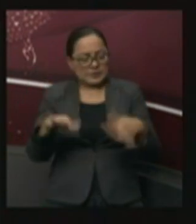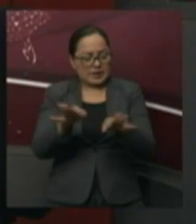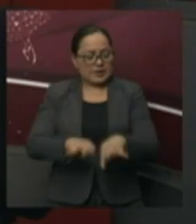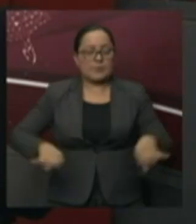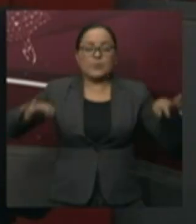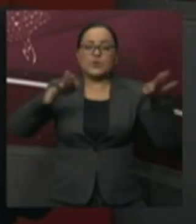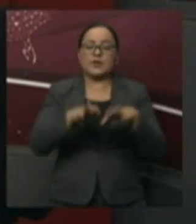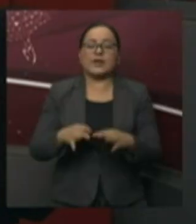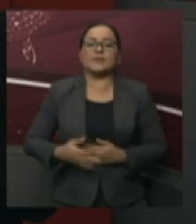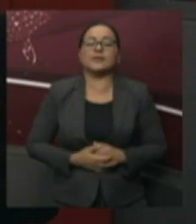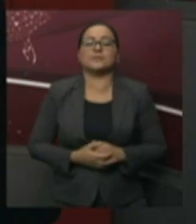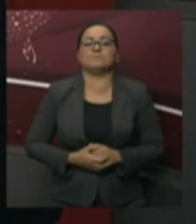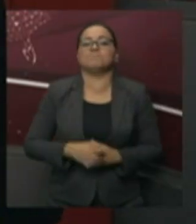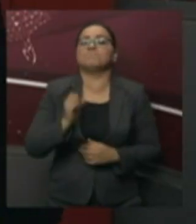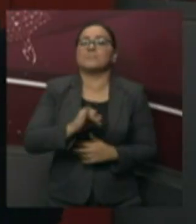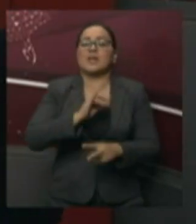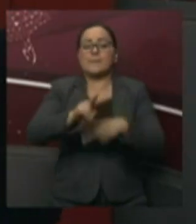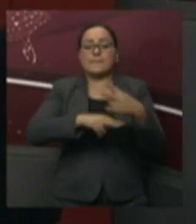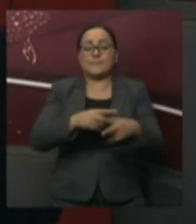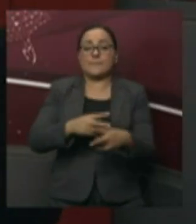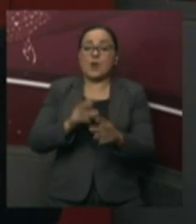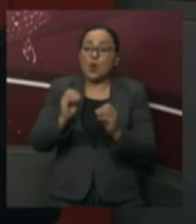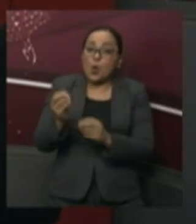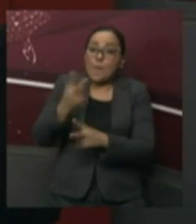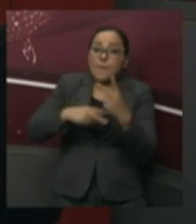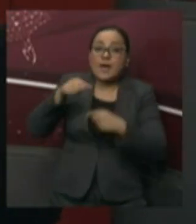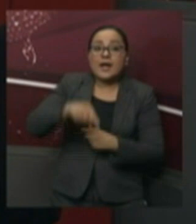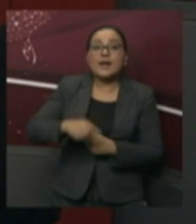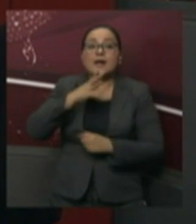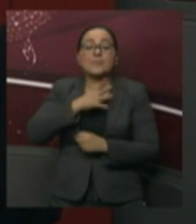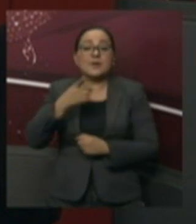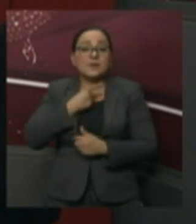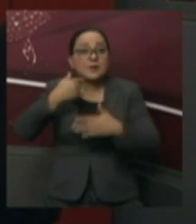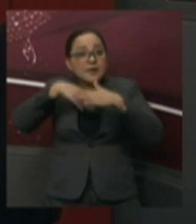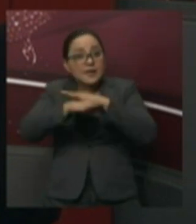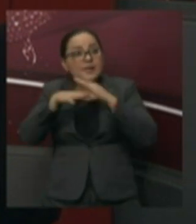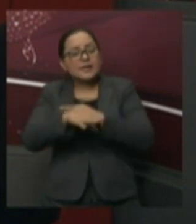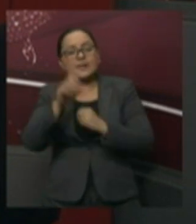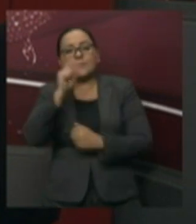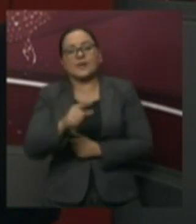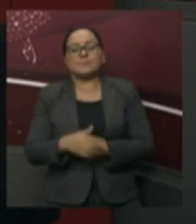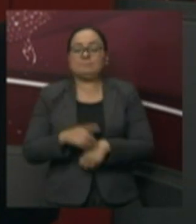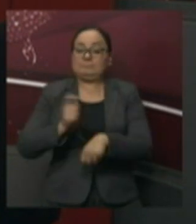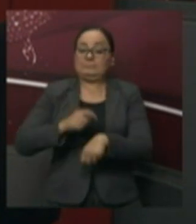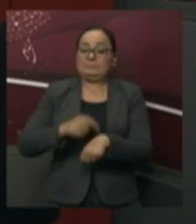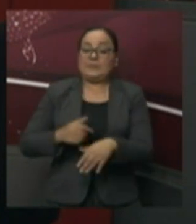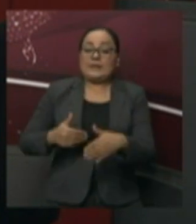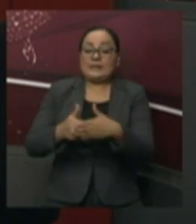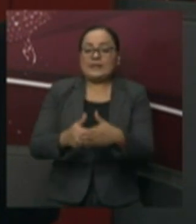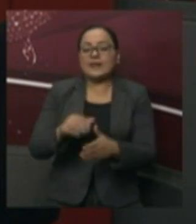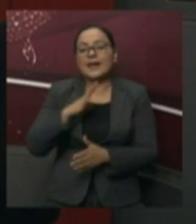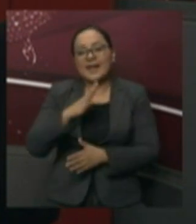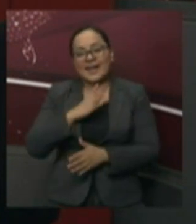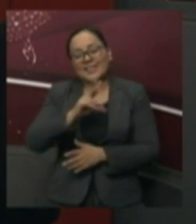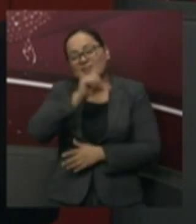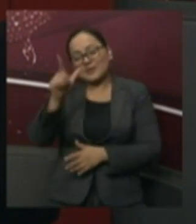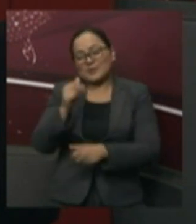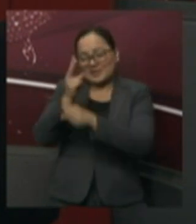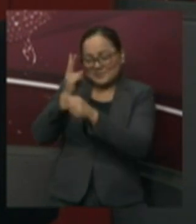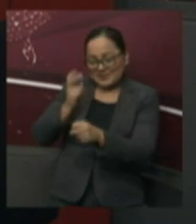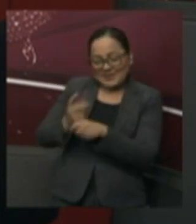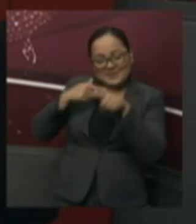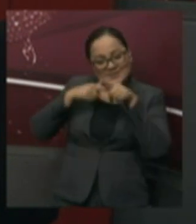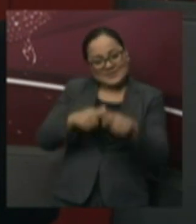sin duda los que van a visitar San Lázaro y los que visitan San Lázaro. Otto, se nos acaba el tiempo, pero te estaremos invitando para que